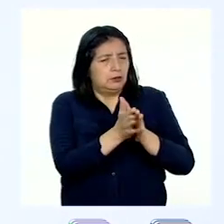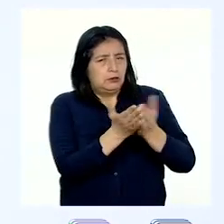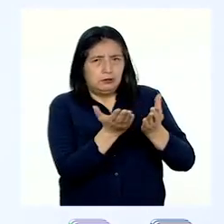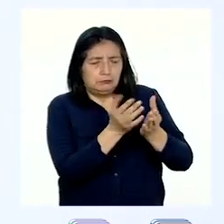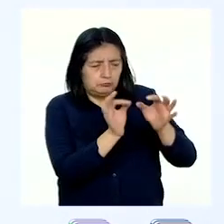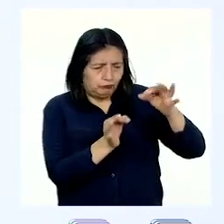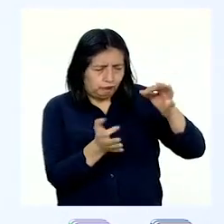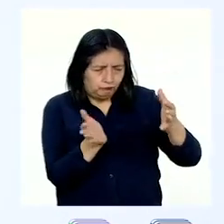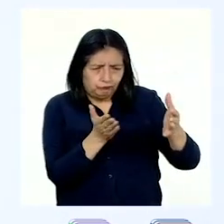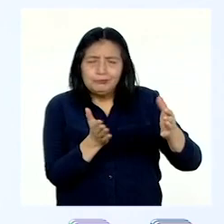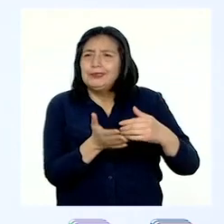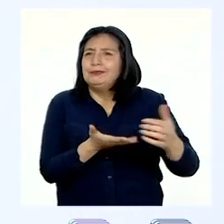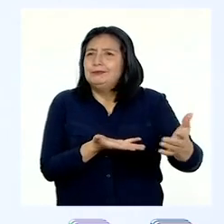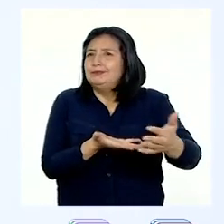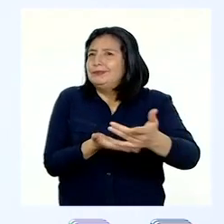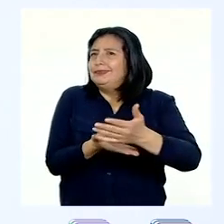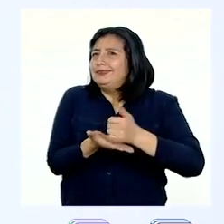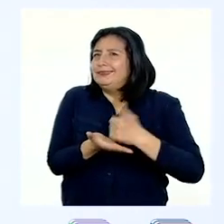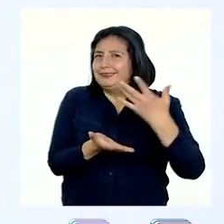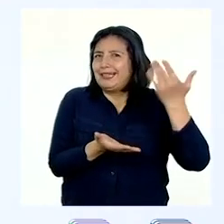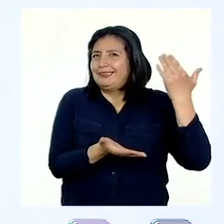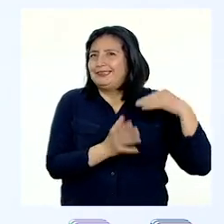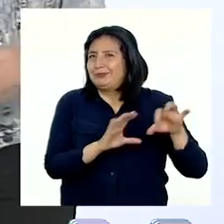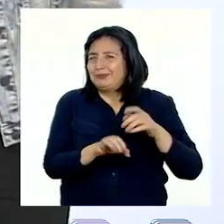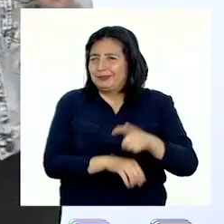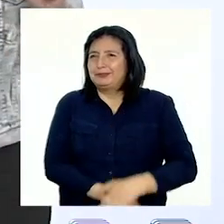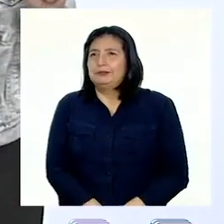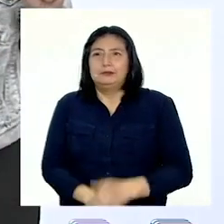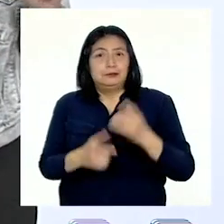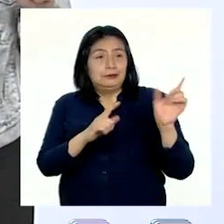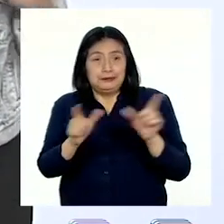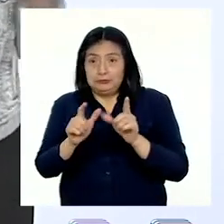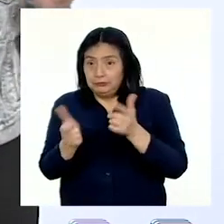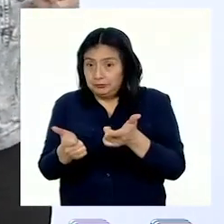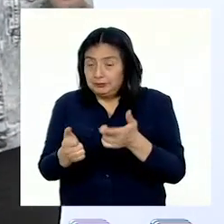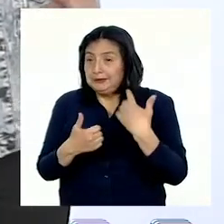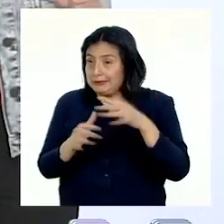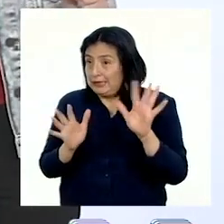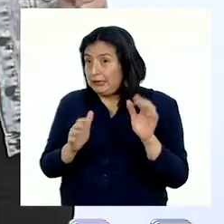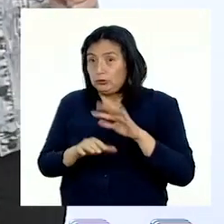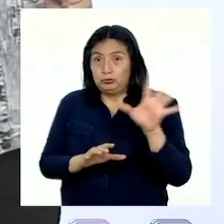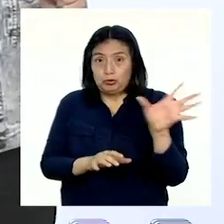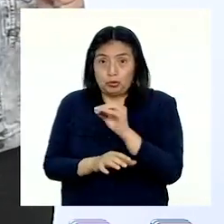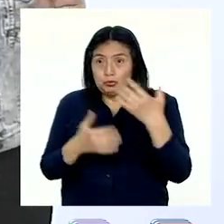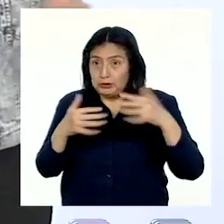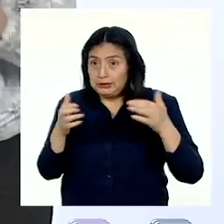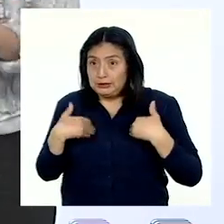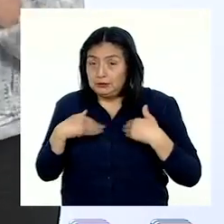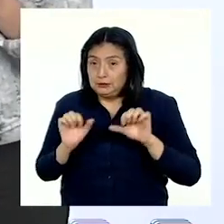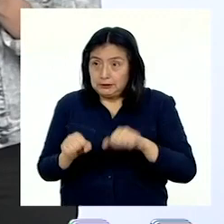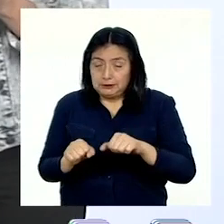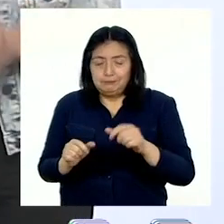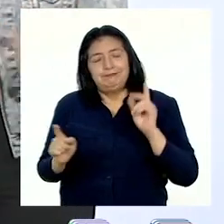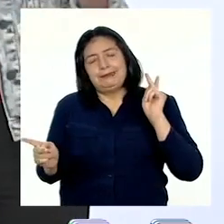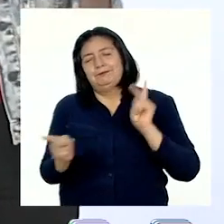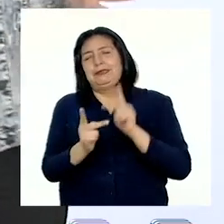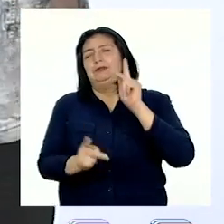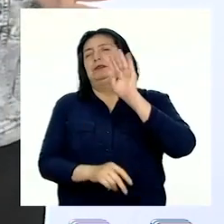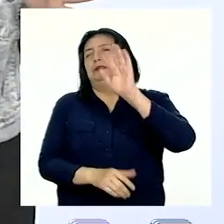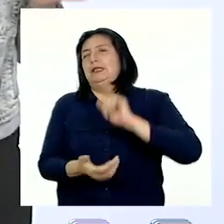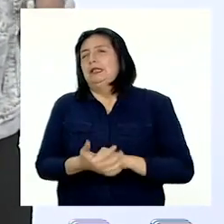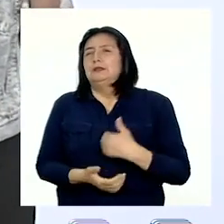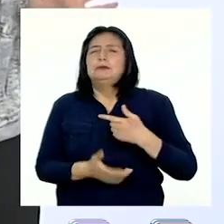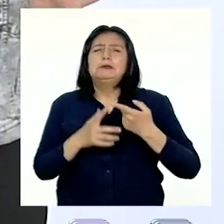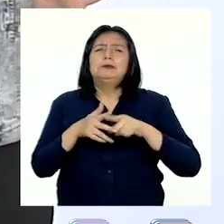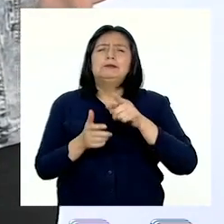nuestros apuntes y tengamos a la mano las actividades realizadas. ¿Listos? ¿Ya tienen todos sus apuntes a la mano? ¡Perfecto!